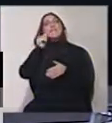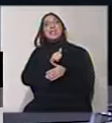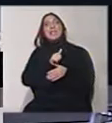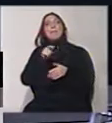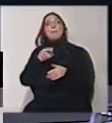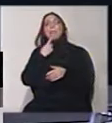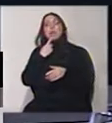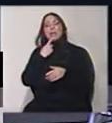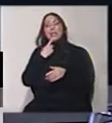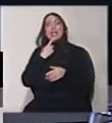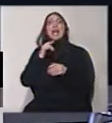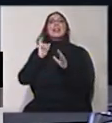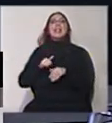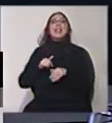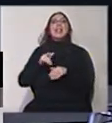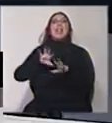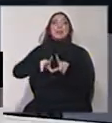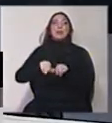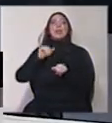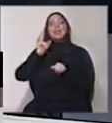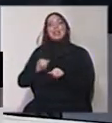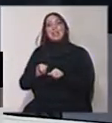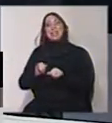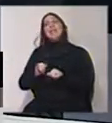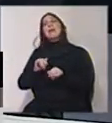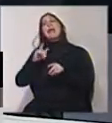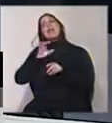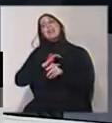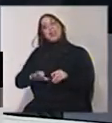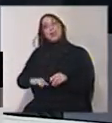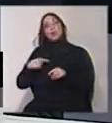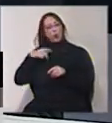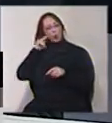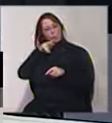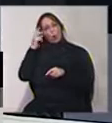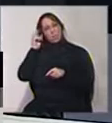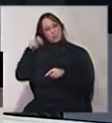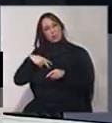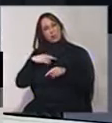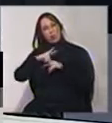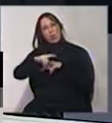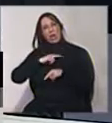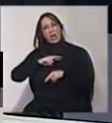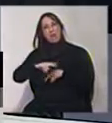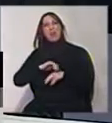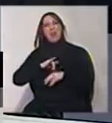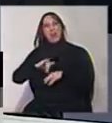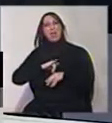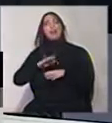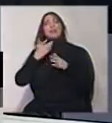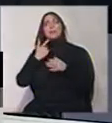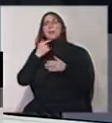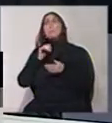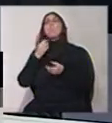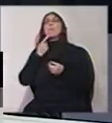de la delincuencia y del Estado. Yo pienso pienso lo mismo desde el punto de vista de cuál es la ideal política penitenciaria que tenemos que